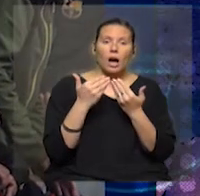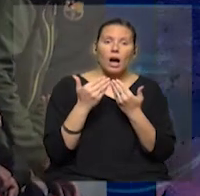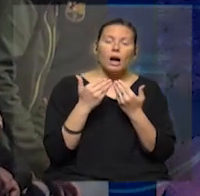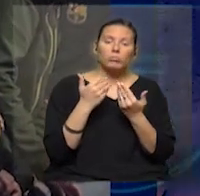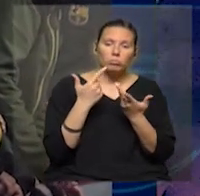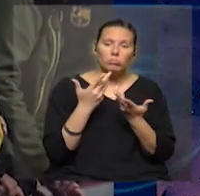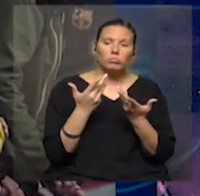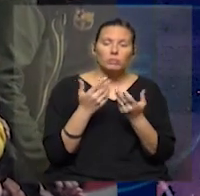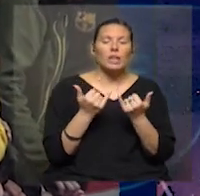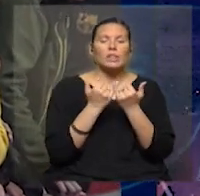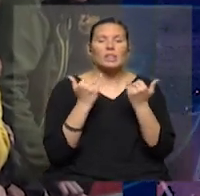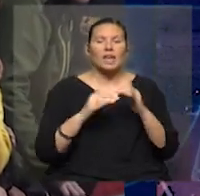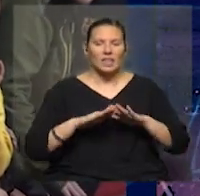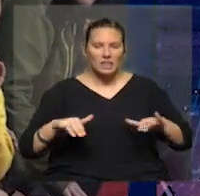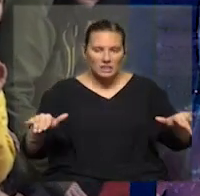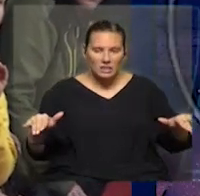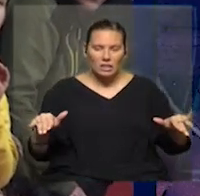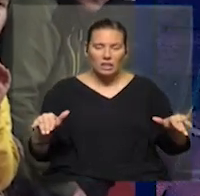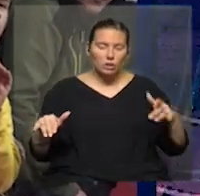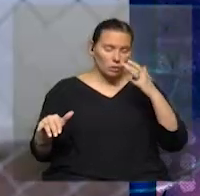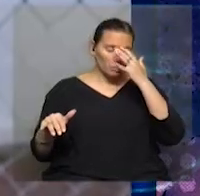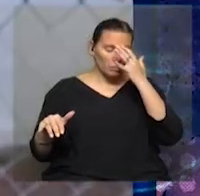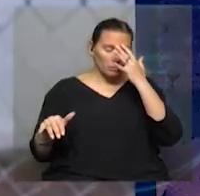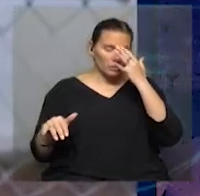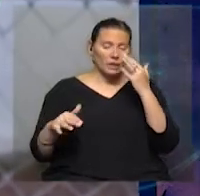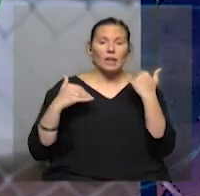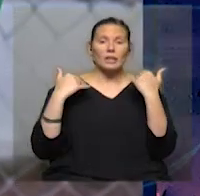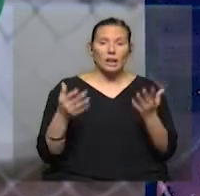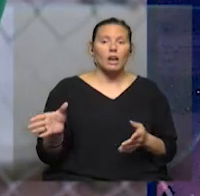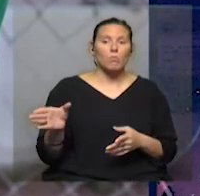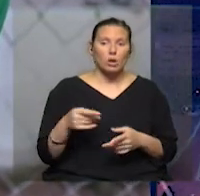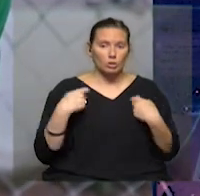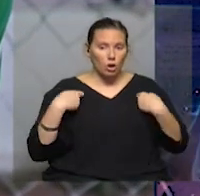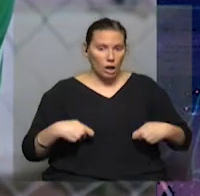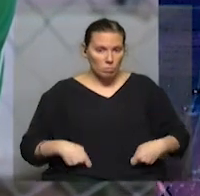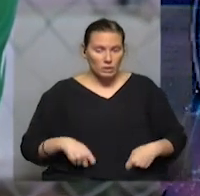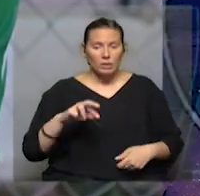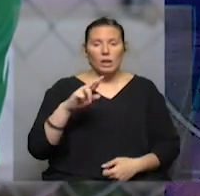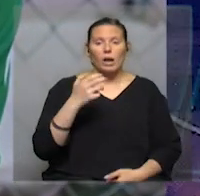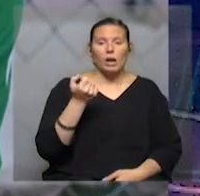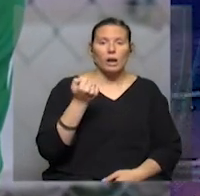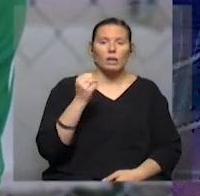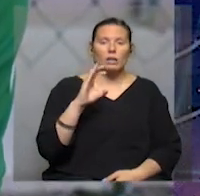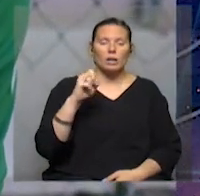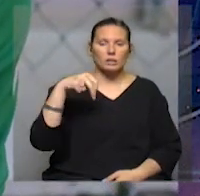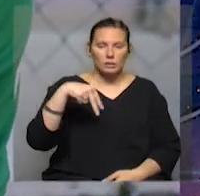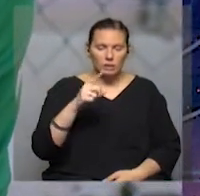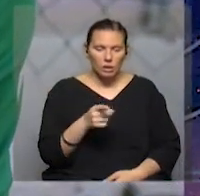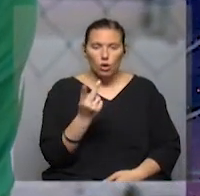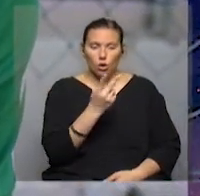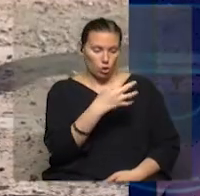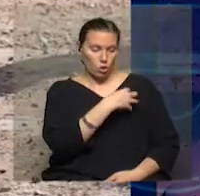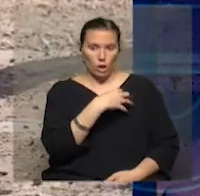venimos del Día del Niño, de la Niñez, en el cual regalamos a todos los chicos camisetas de Racing con los dos escudos de Sayago y de